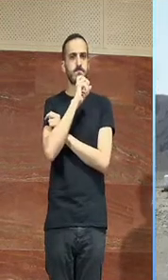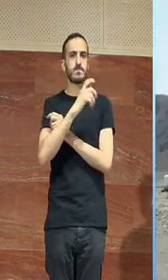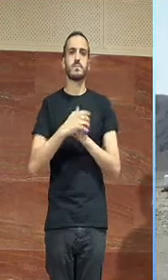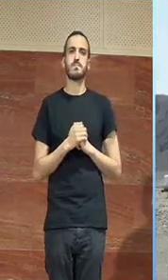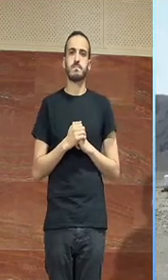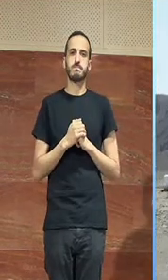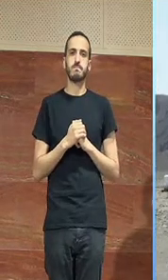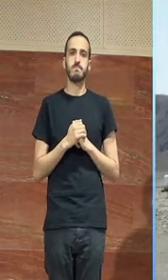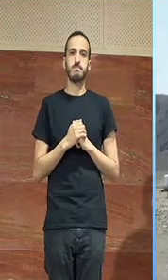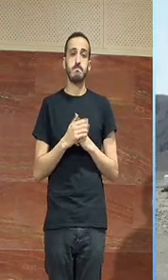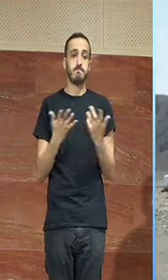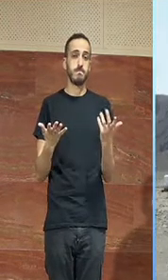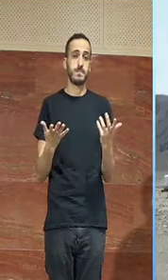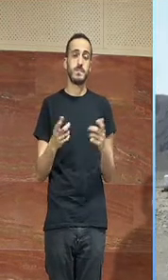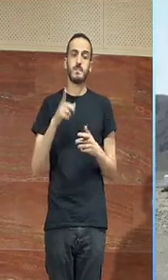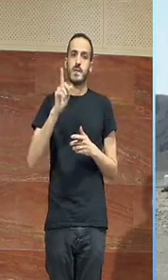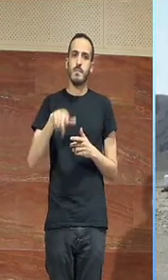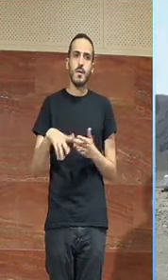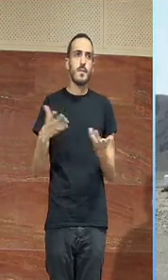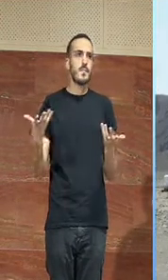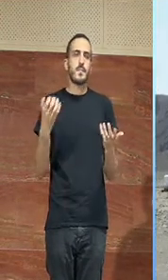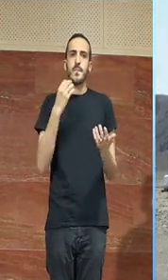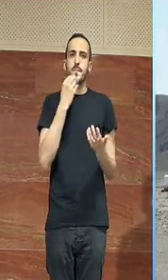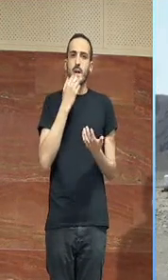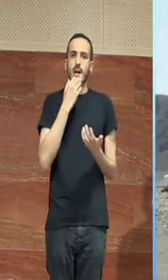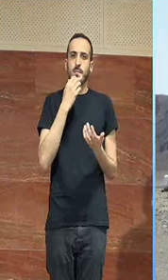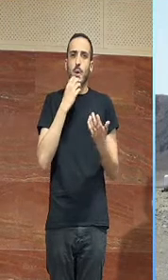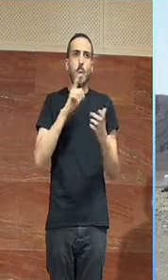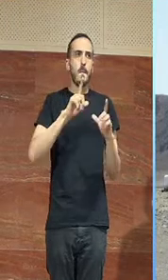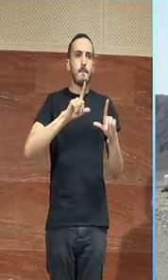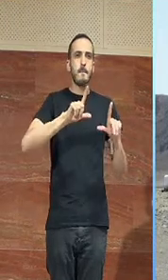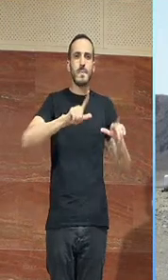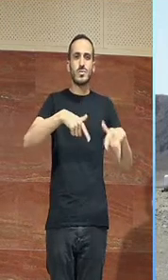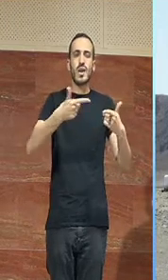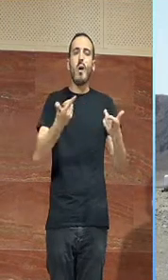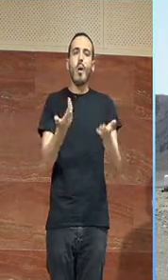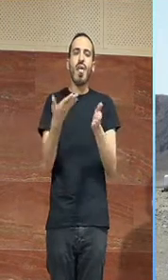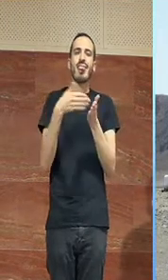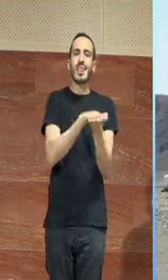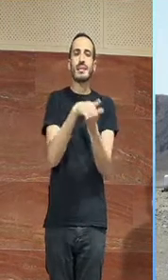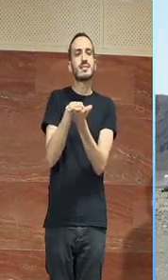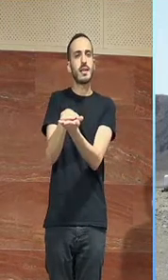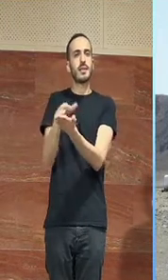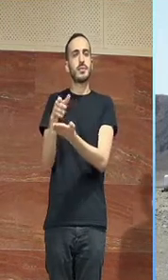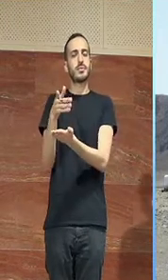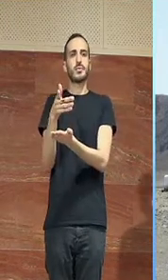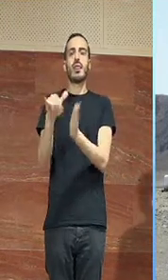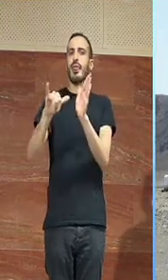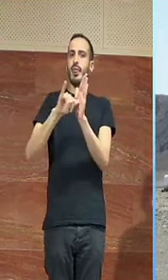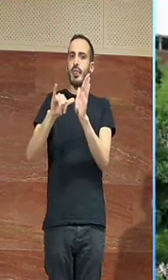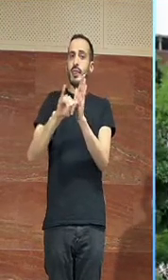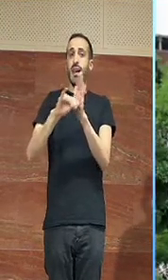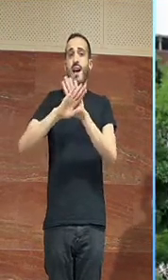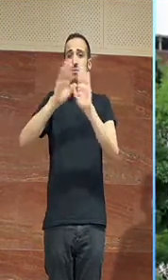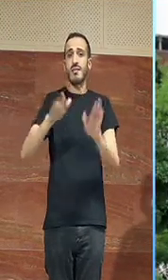La mala ubicación de determinados elementos que pueden ser contaminantes, la presencia de cementerios, que pueden contaminar las aguas